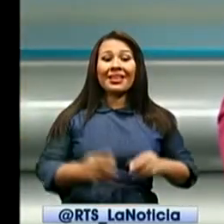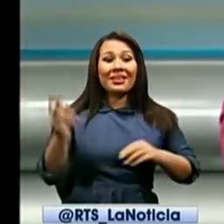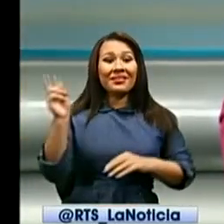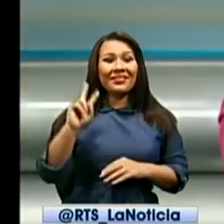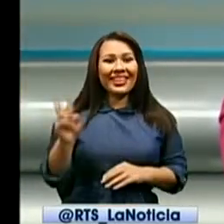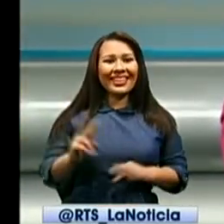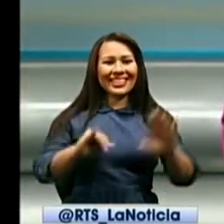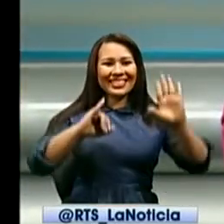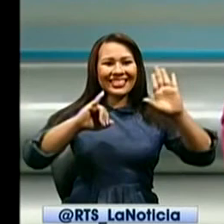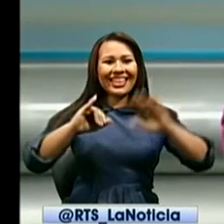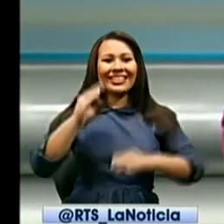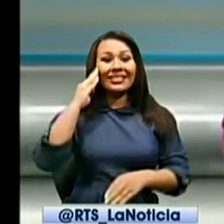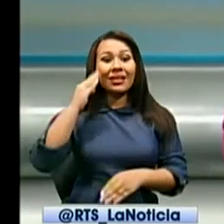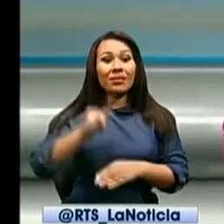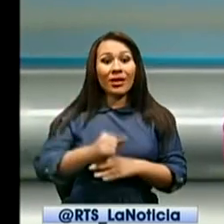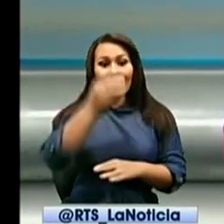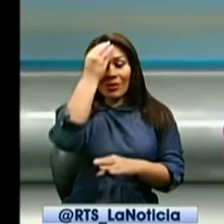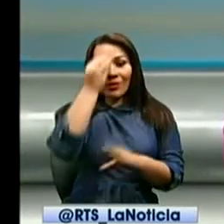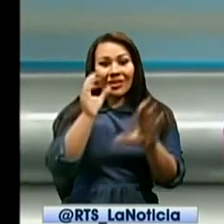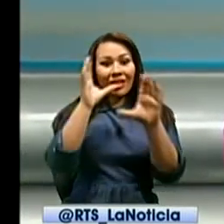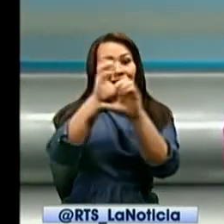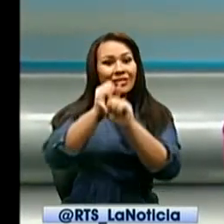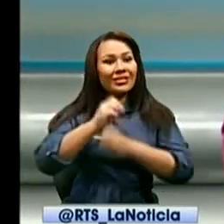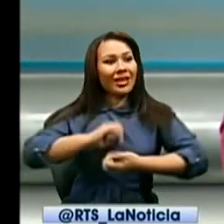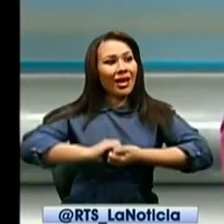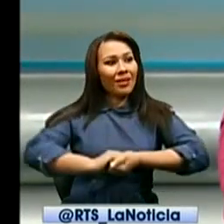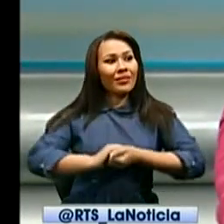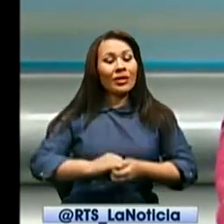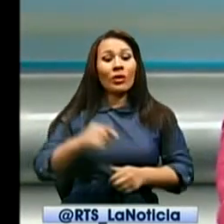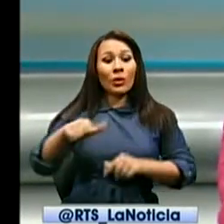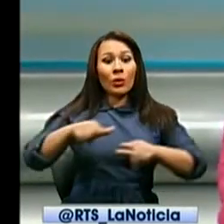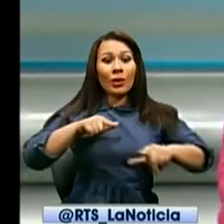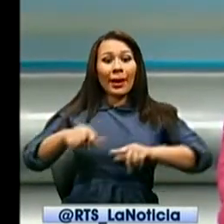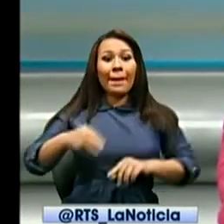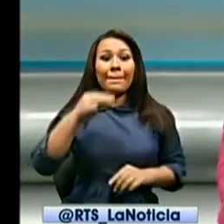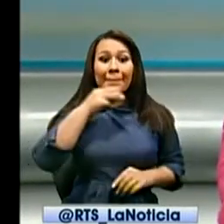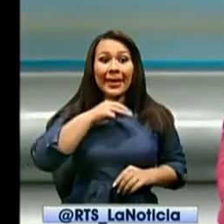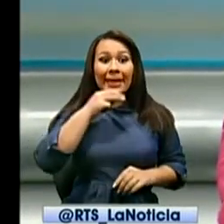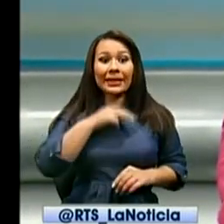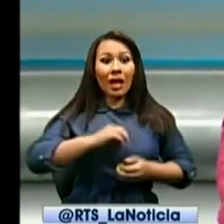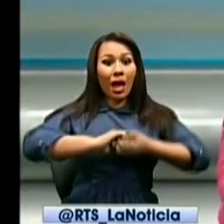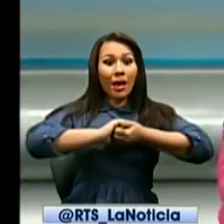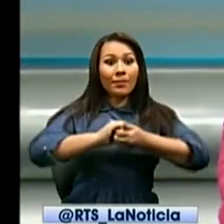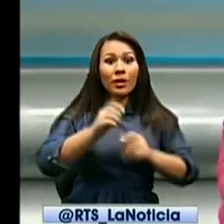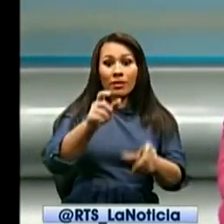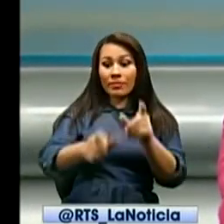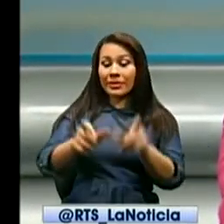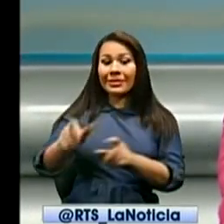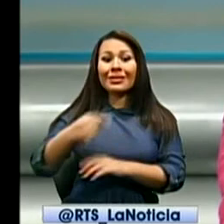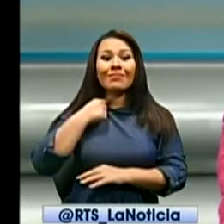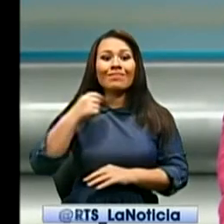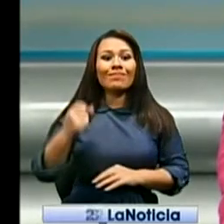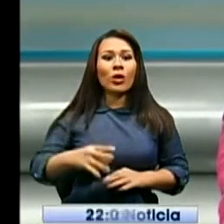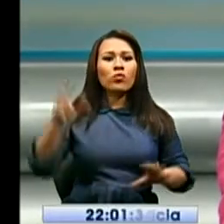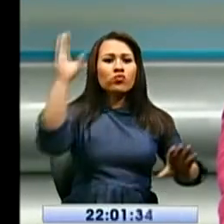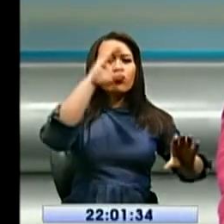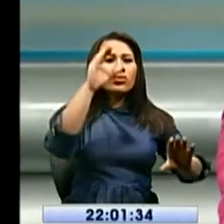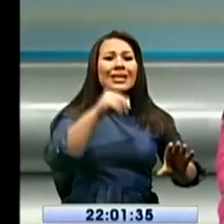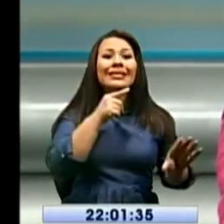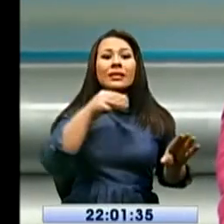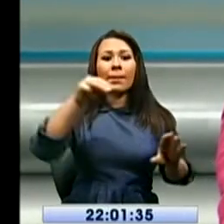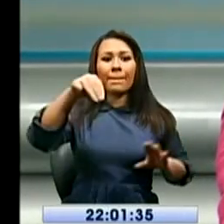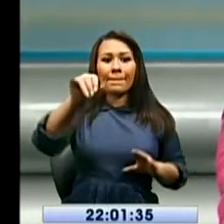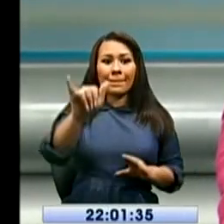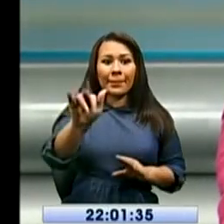Viernes 6 de mayo, amigos, buenas noches y bienvenidos. En Manta, provincia de Manabí, familiares continúan en la búsqueda de Mayra Lain,